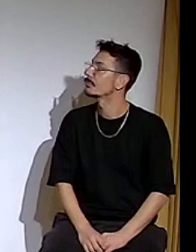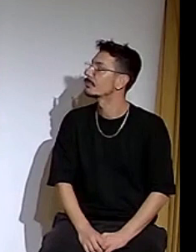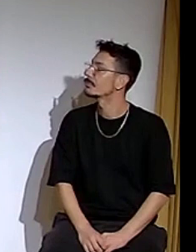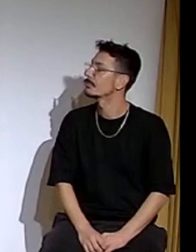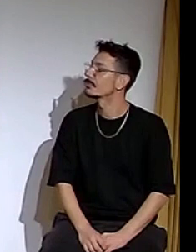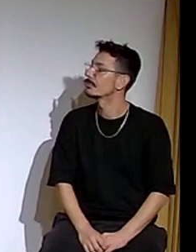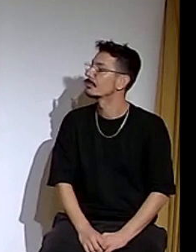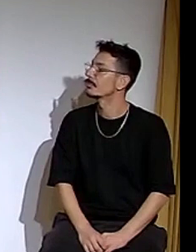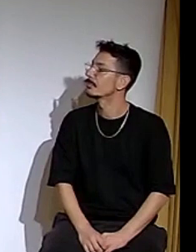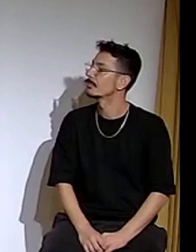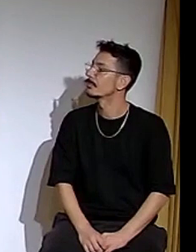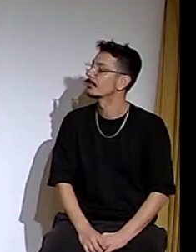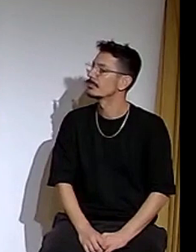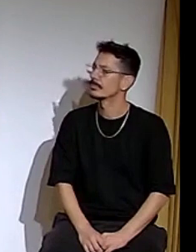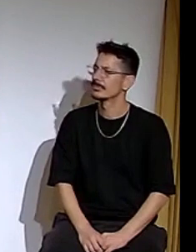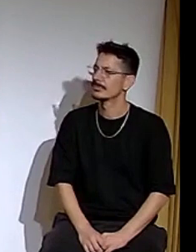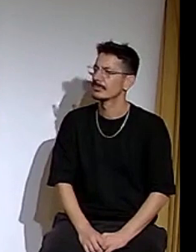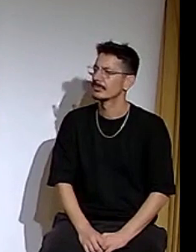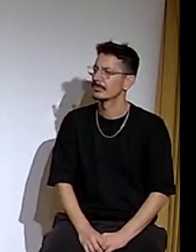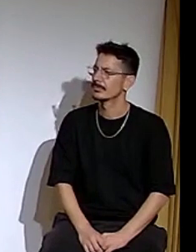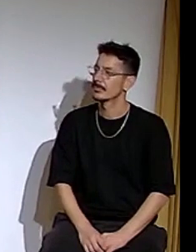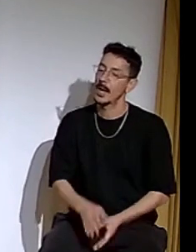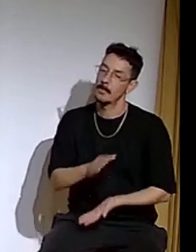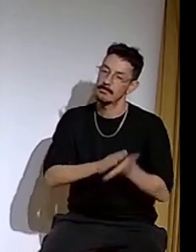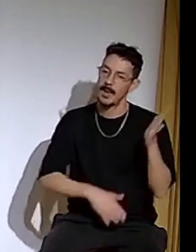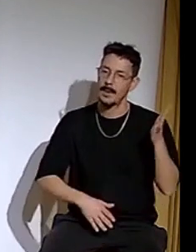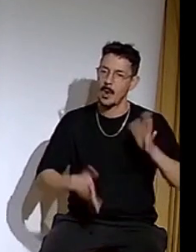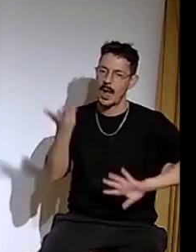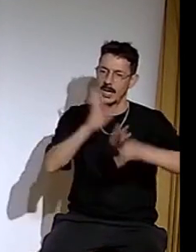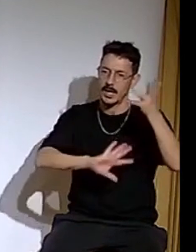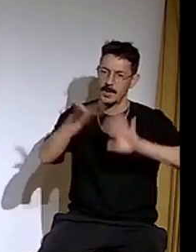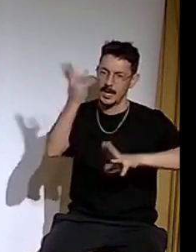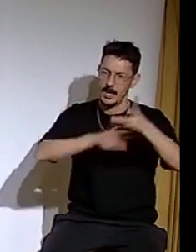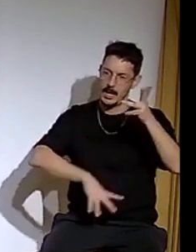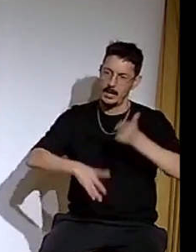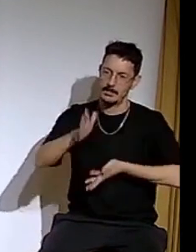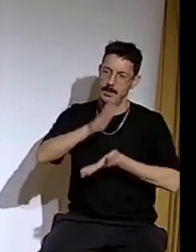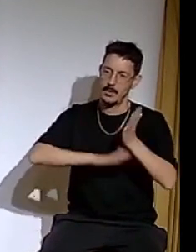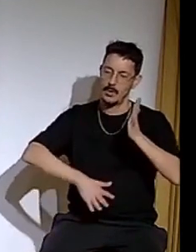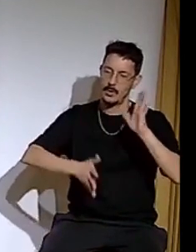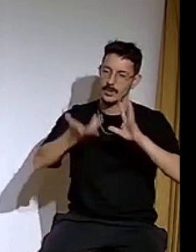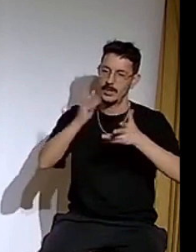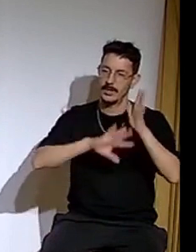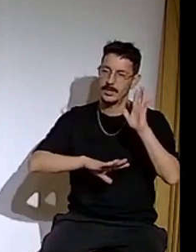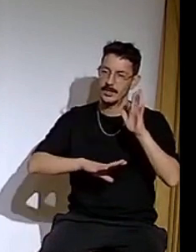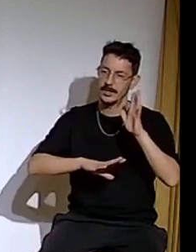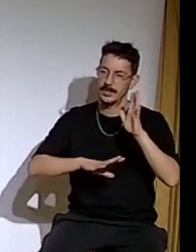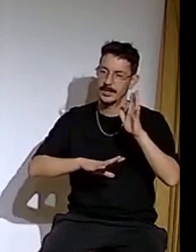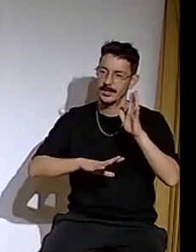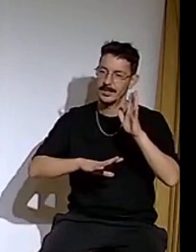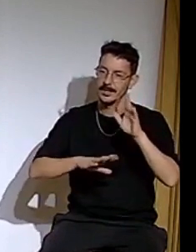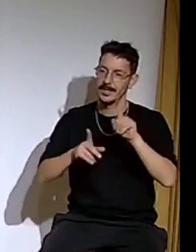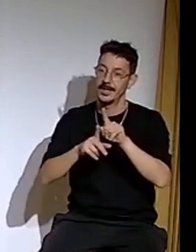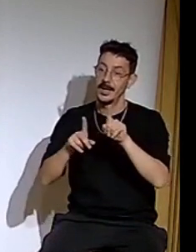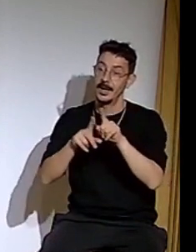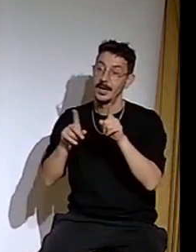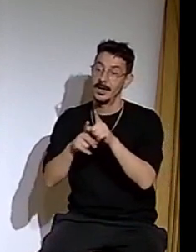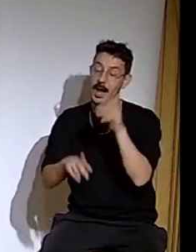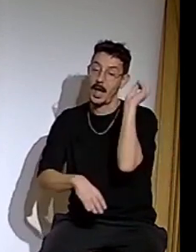vamos a quemar vamos a quemar la conferencia